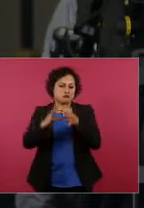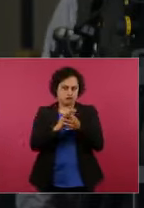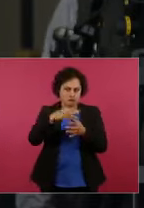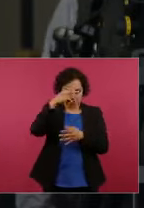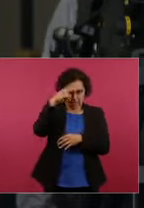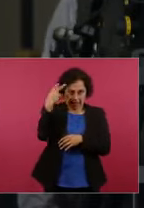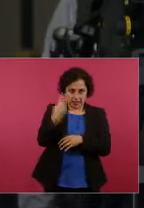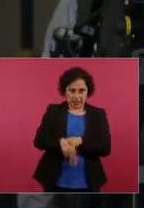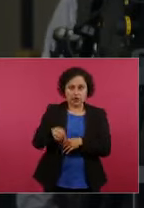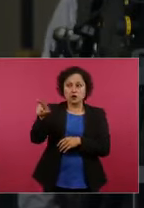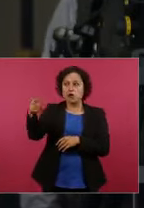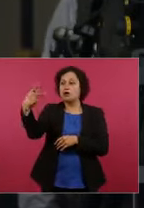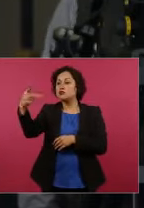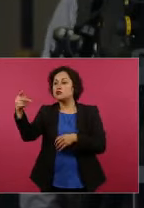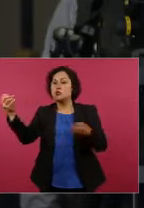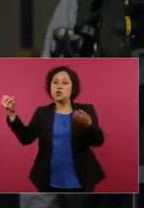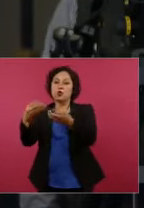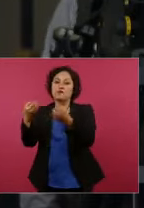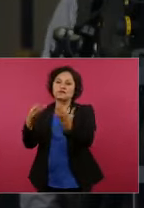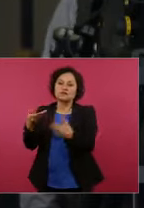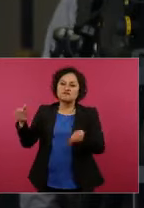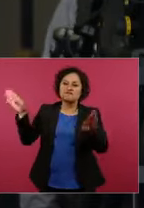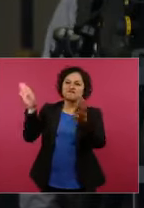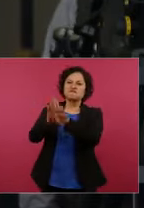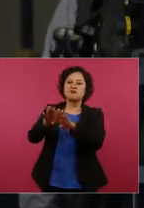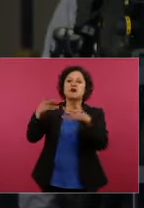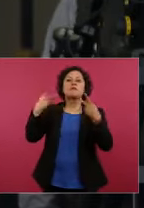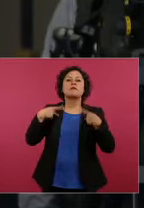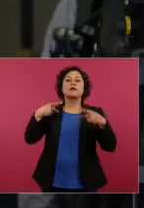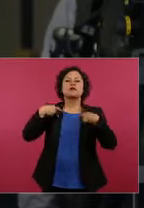las oficinas, la gente no puede entrar, incluso su